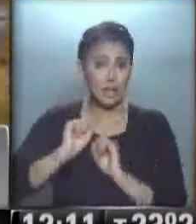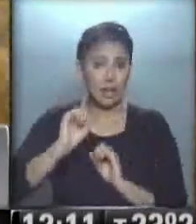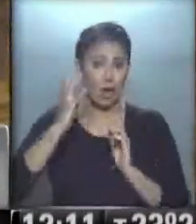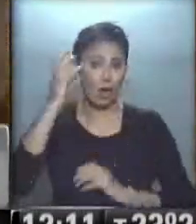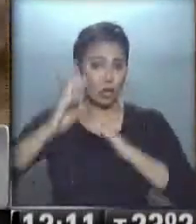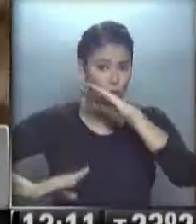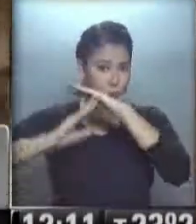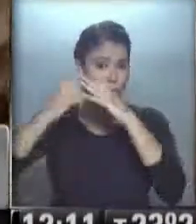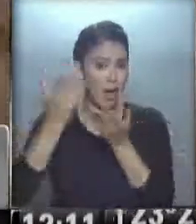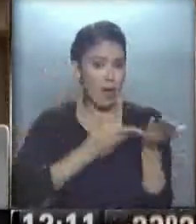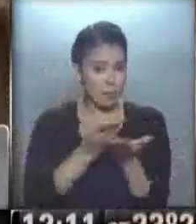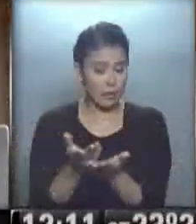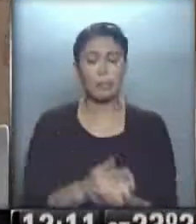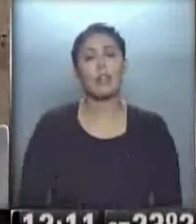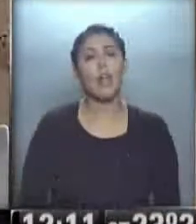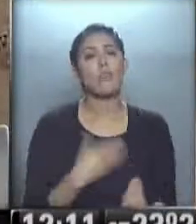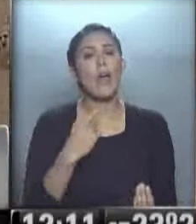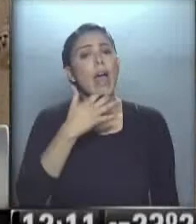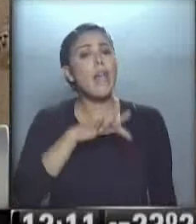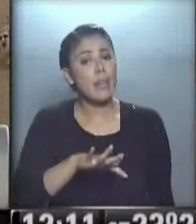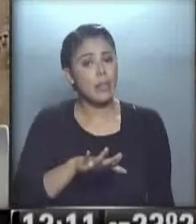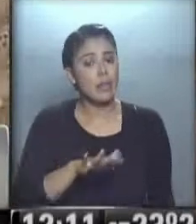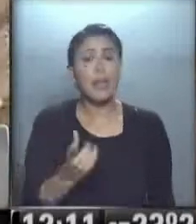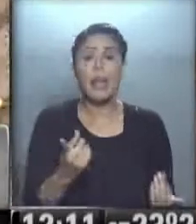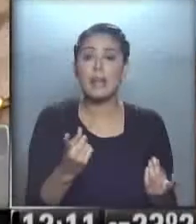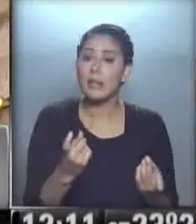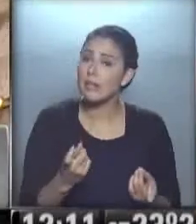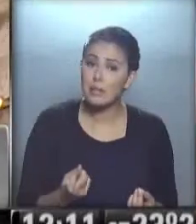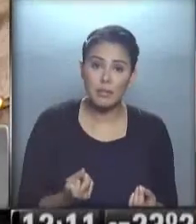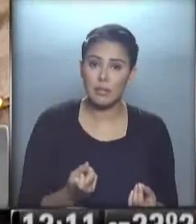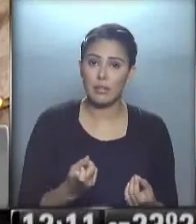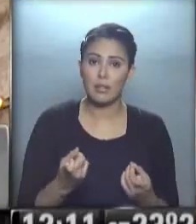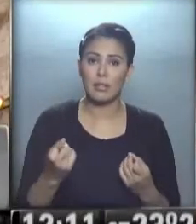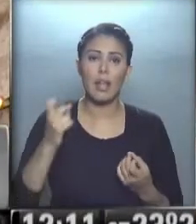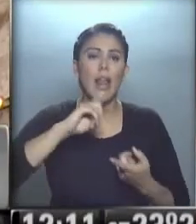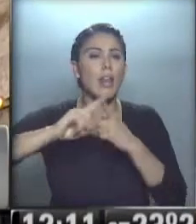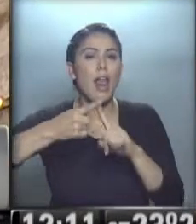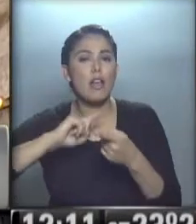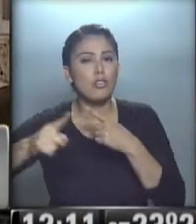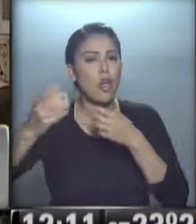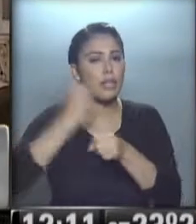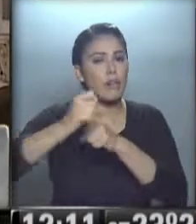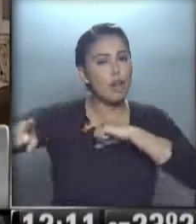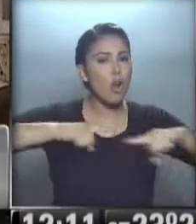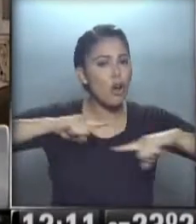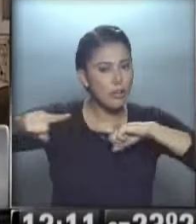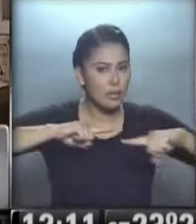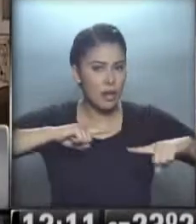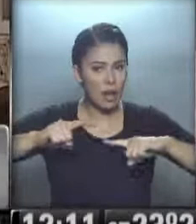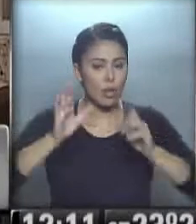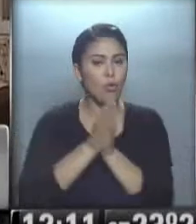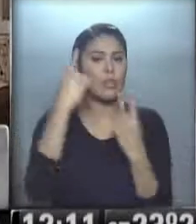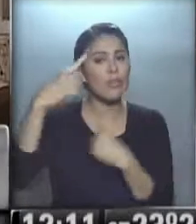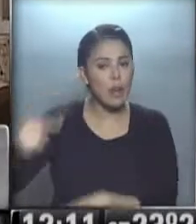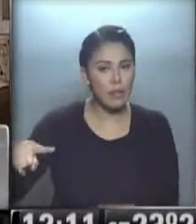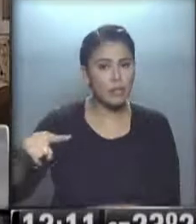Por un lado, entender claramente que es necesario el vínculo y la coordinación de acciones con los distintos poderes del